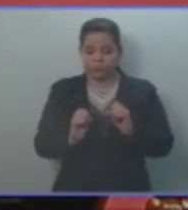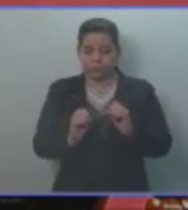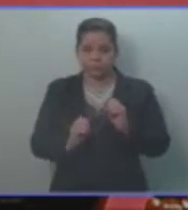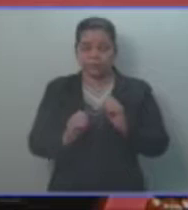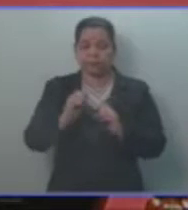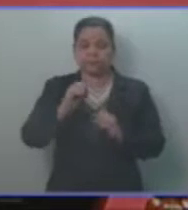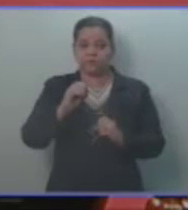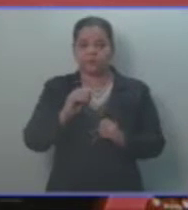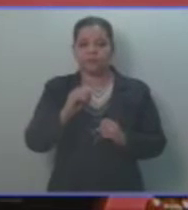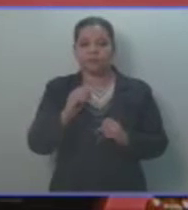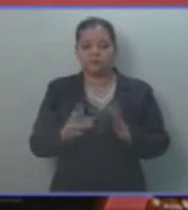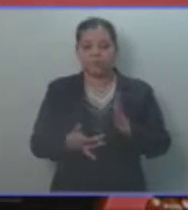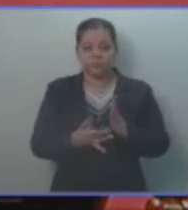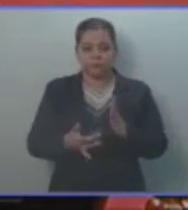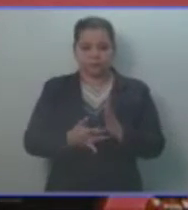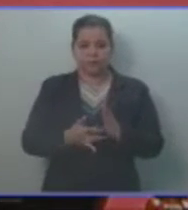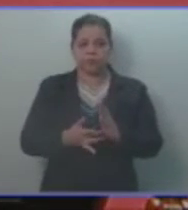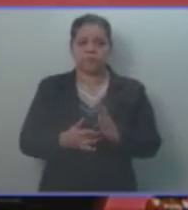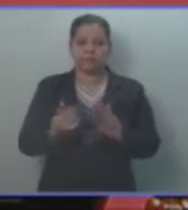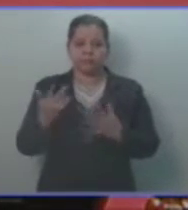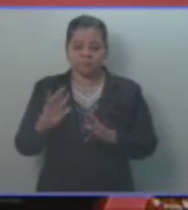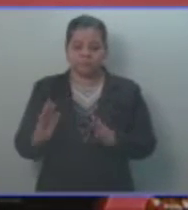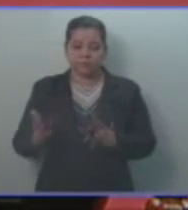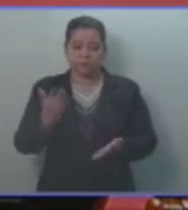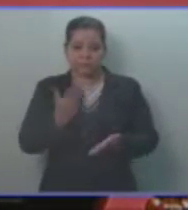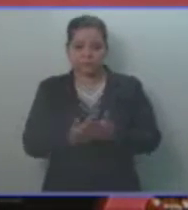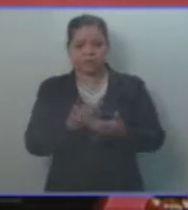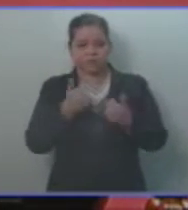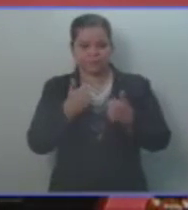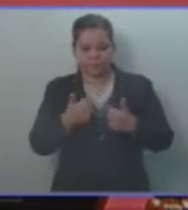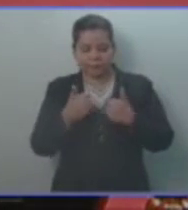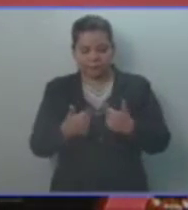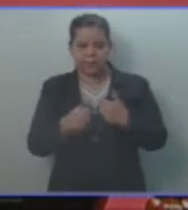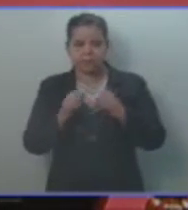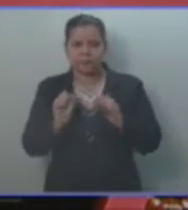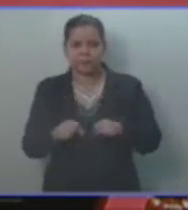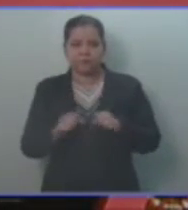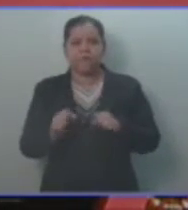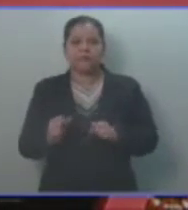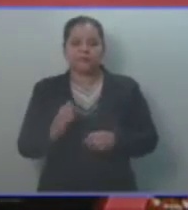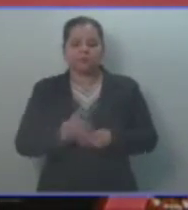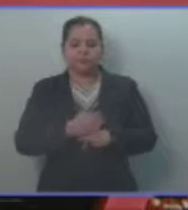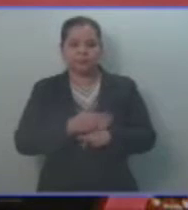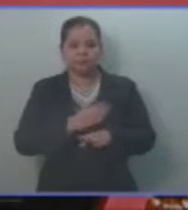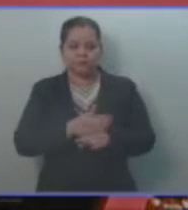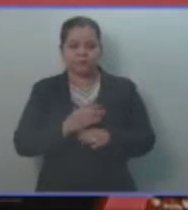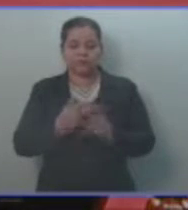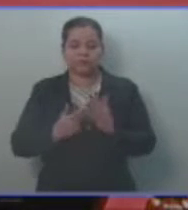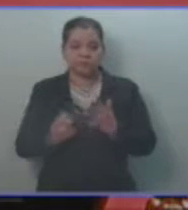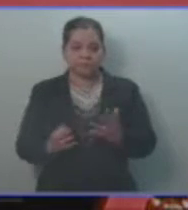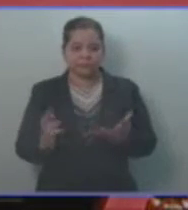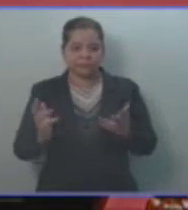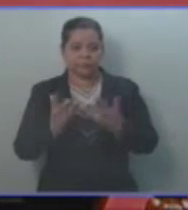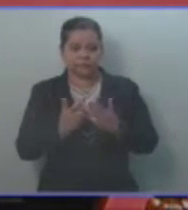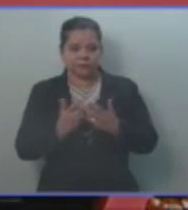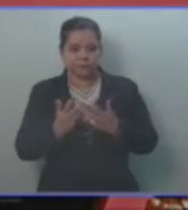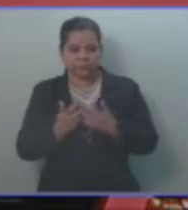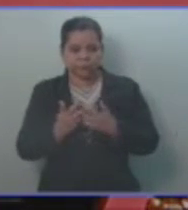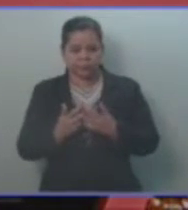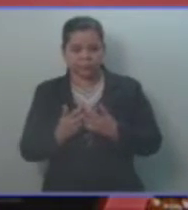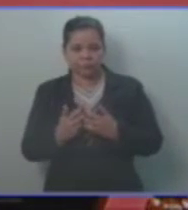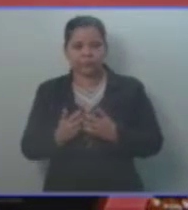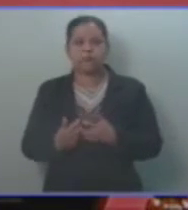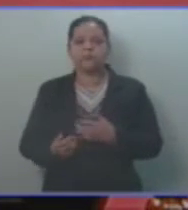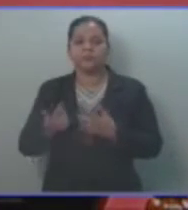Sector Justicia señaló que la propuesta le parecía apropiada para ir armonizando el marco normativo con la Convención, pero que en